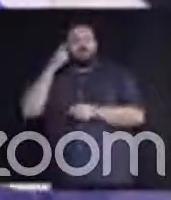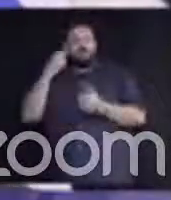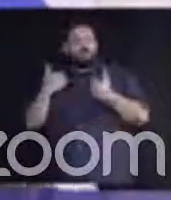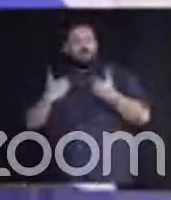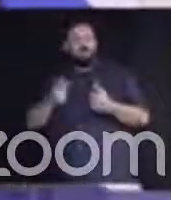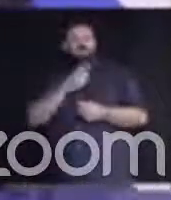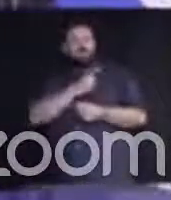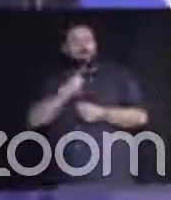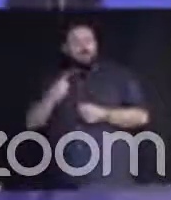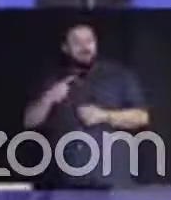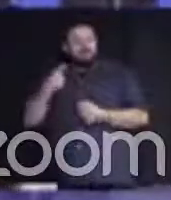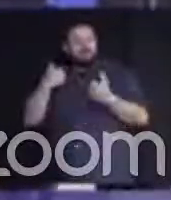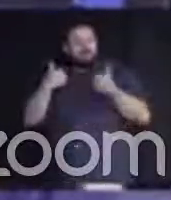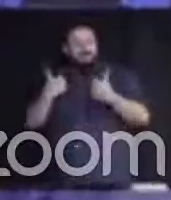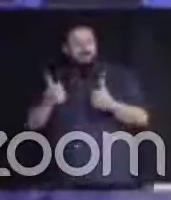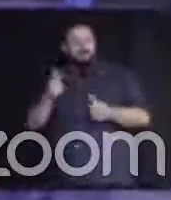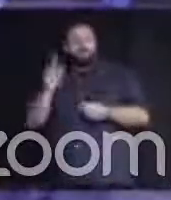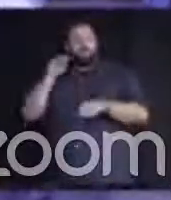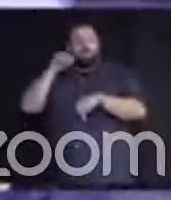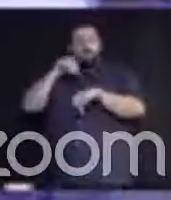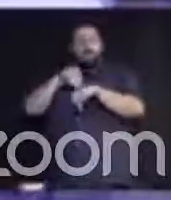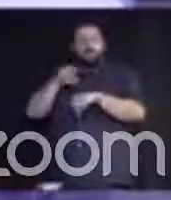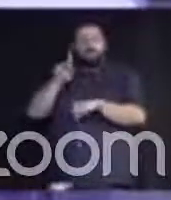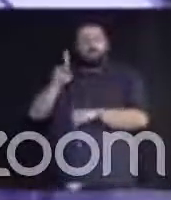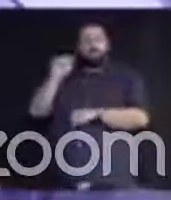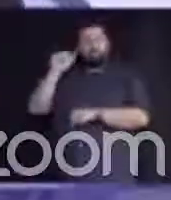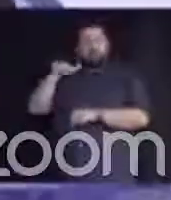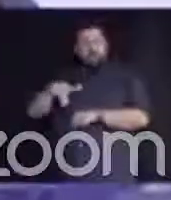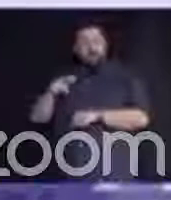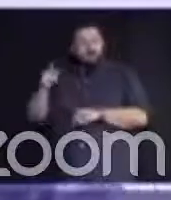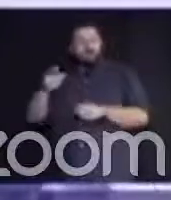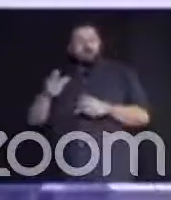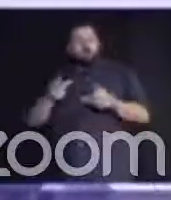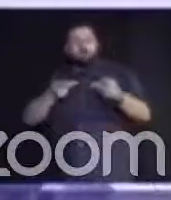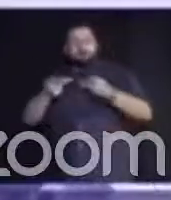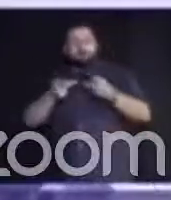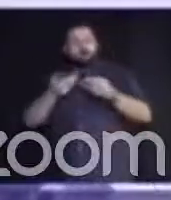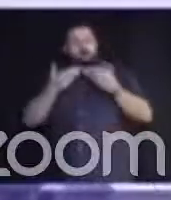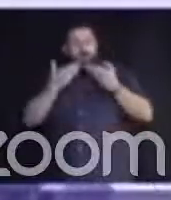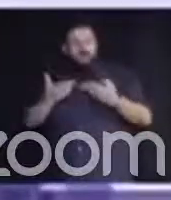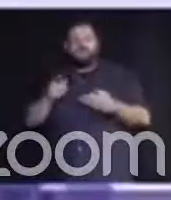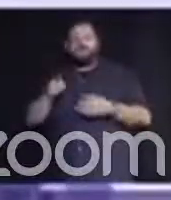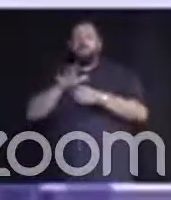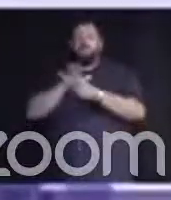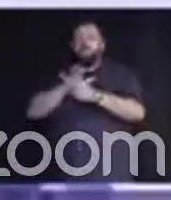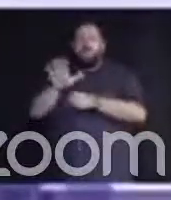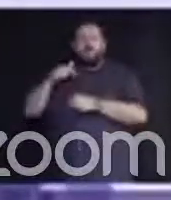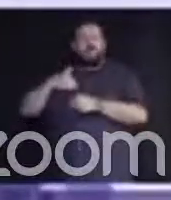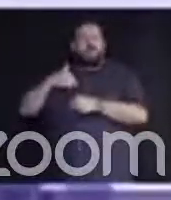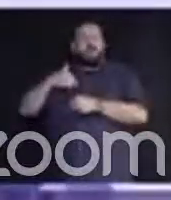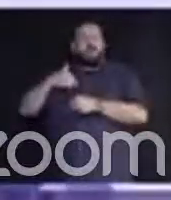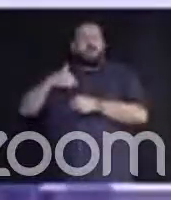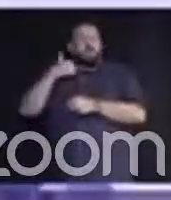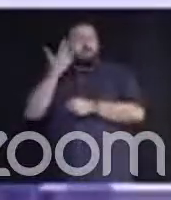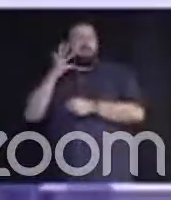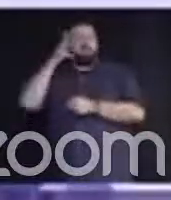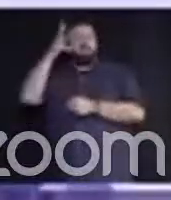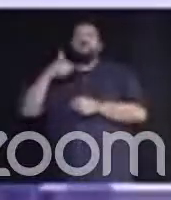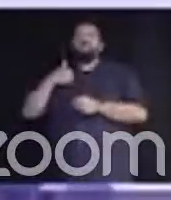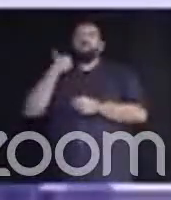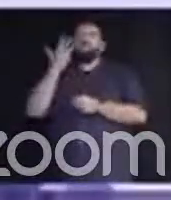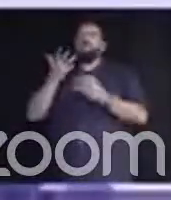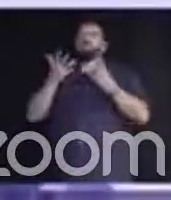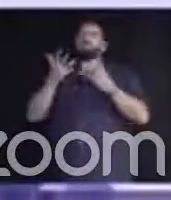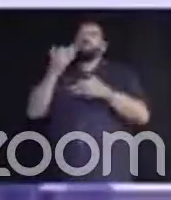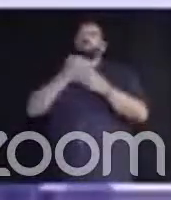Necesitan aterrizar las cosas, poner un plan de acción. Pónganse a pensar ahorita, ¿cuál va a ser mi plan de acción? ¿A qué me voy a